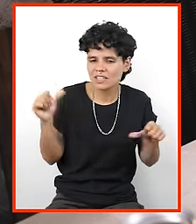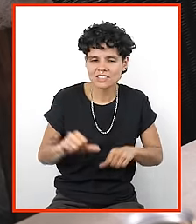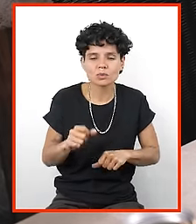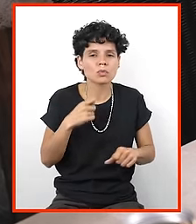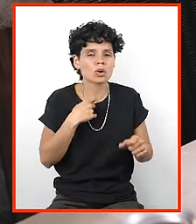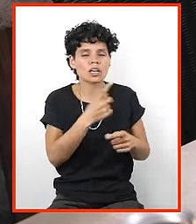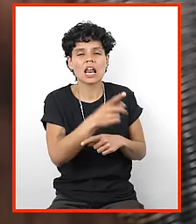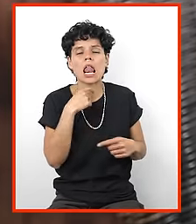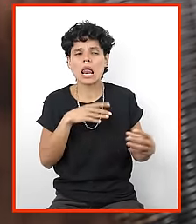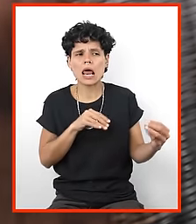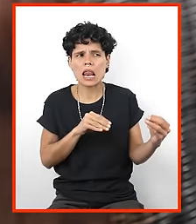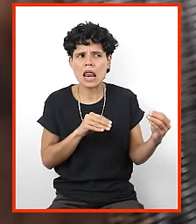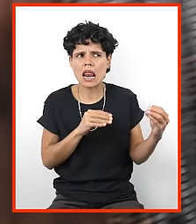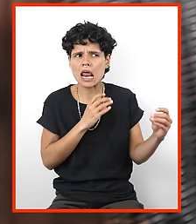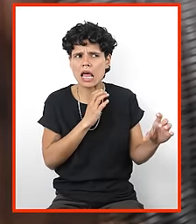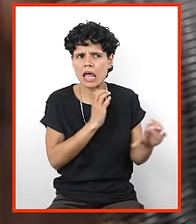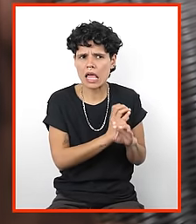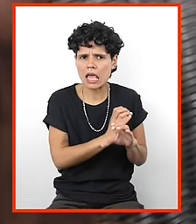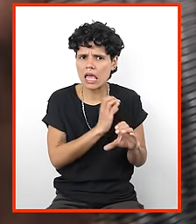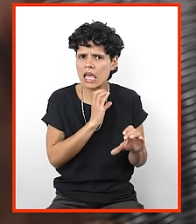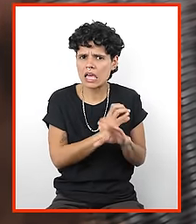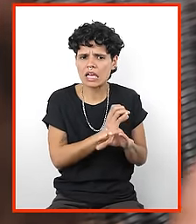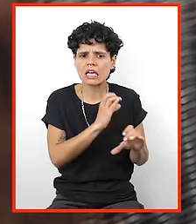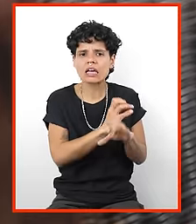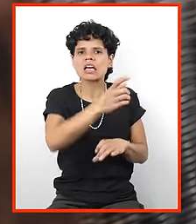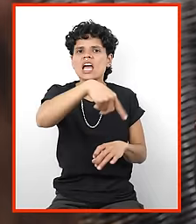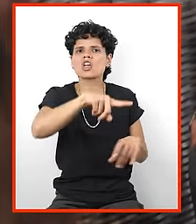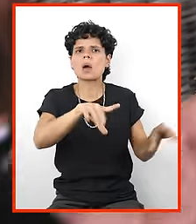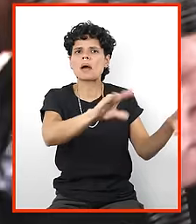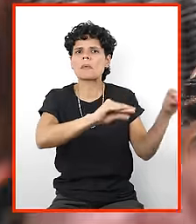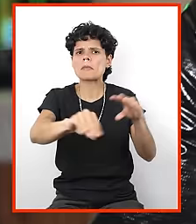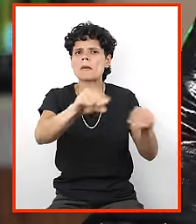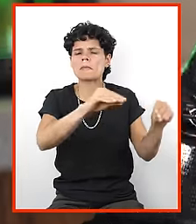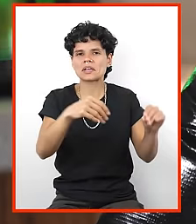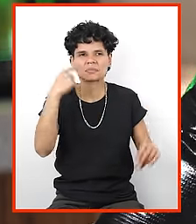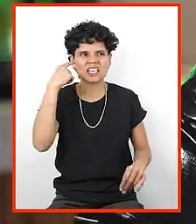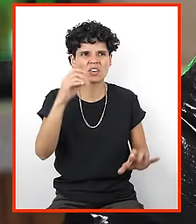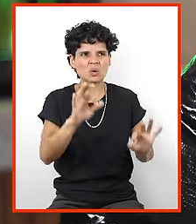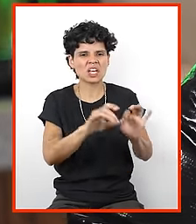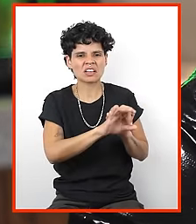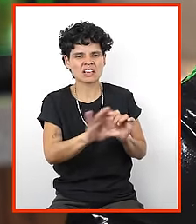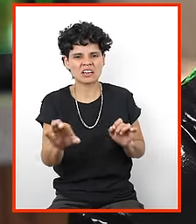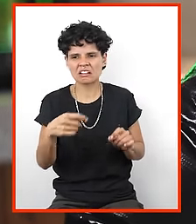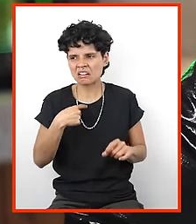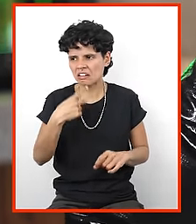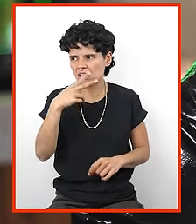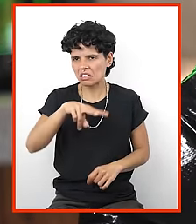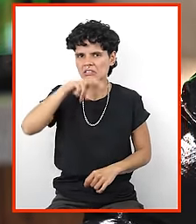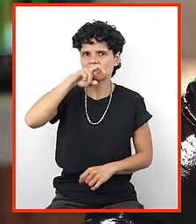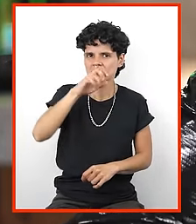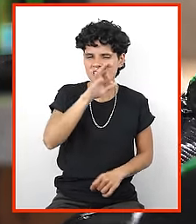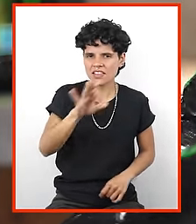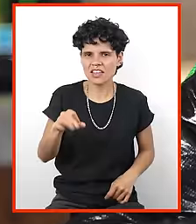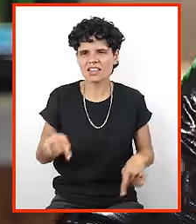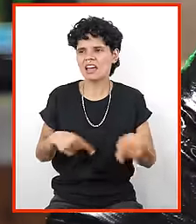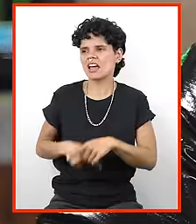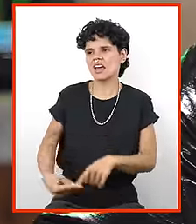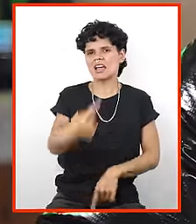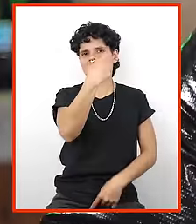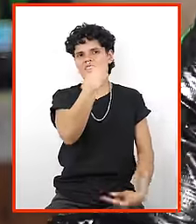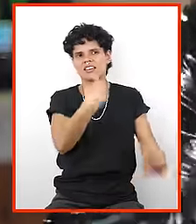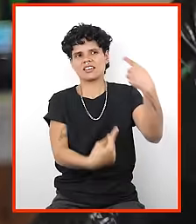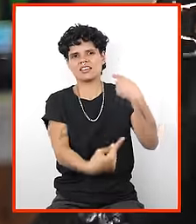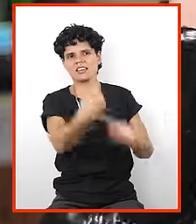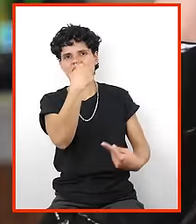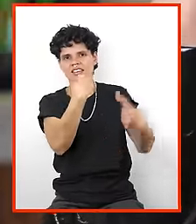le entendía nada. Además que no sabía qué hablaban entre ellos. Yo decía, están hablando, están diciendo el hueón hediondo.